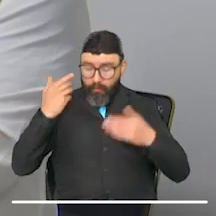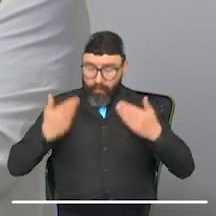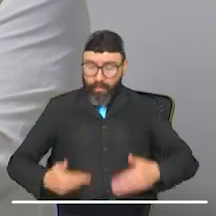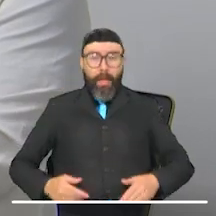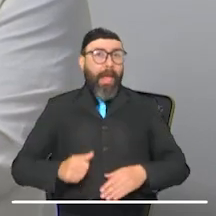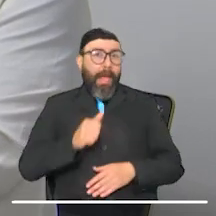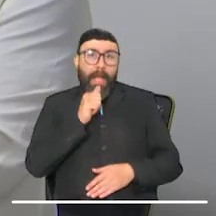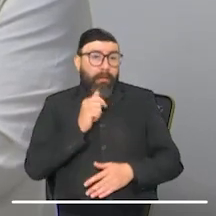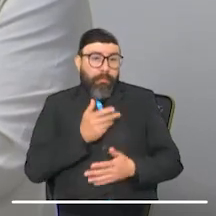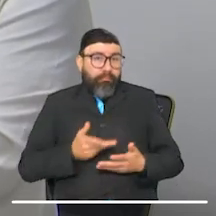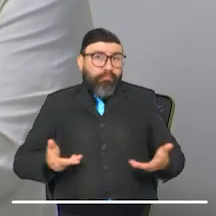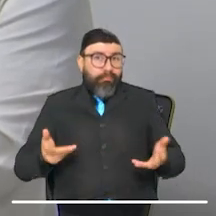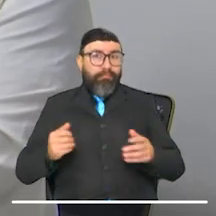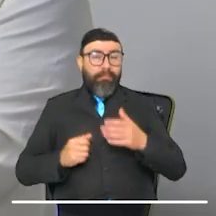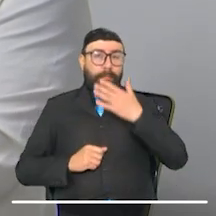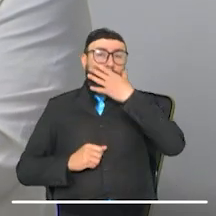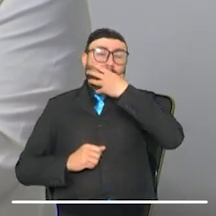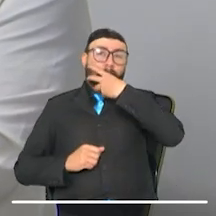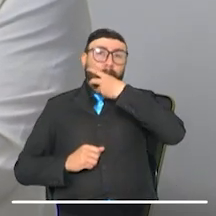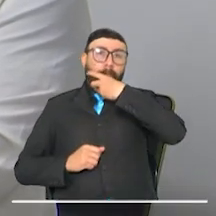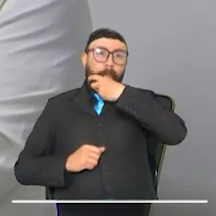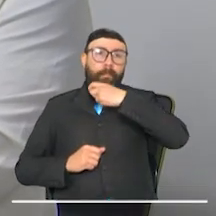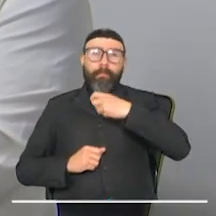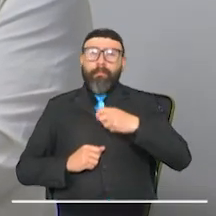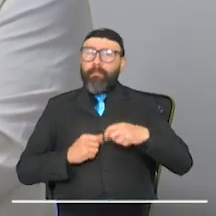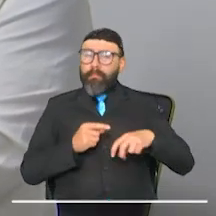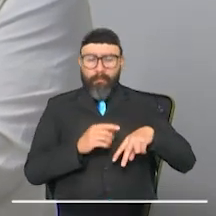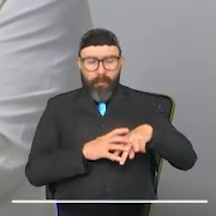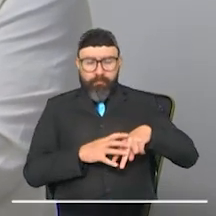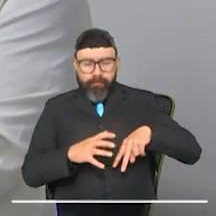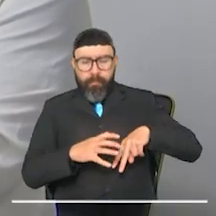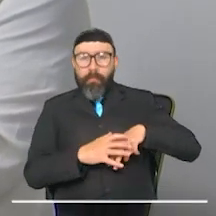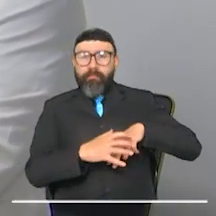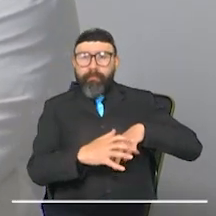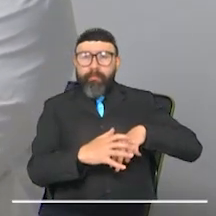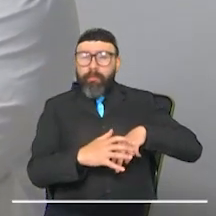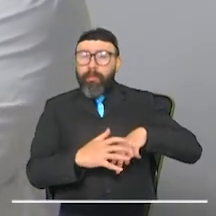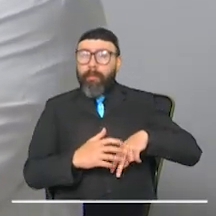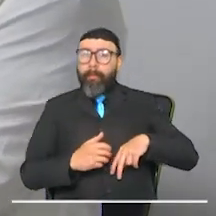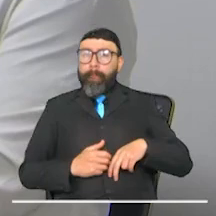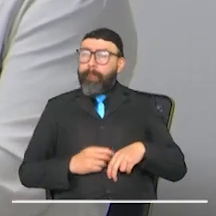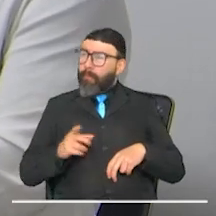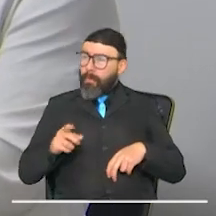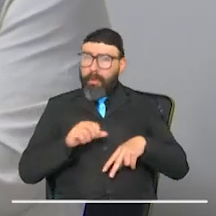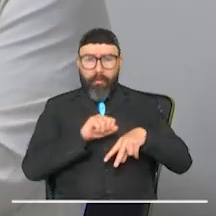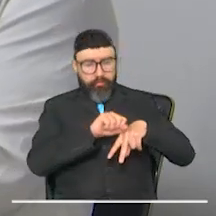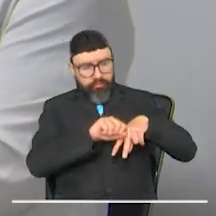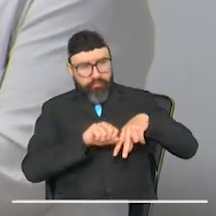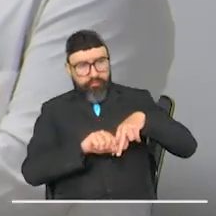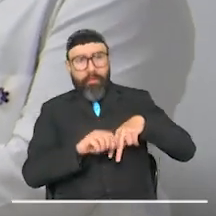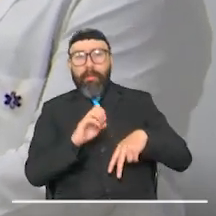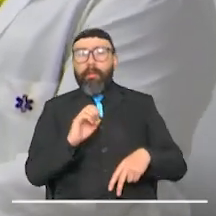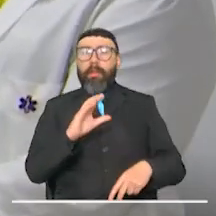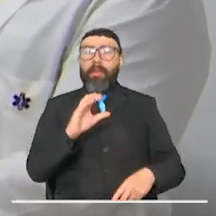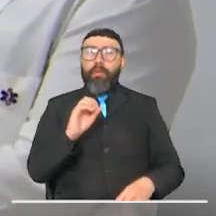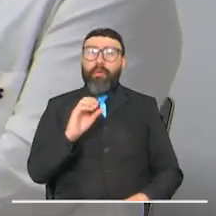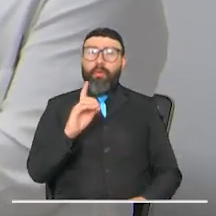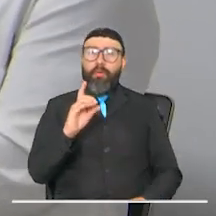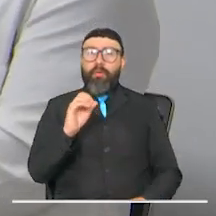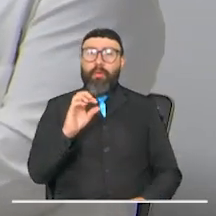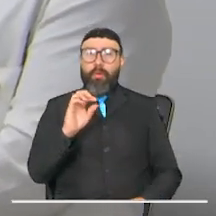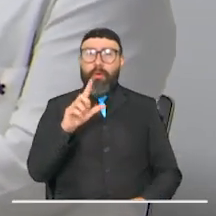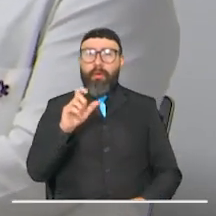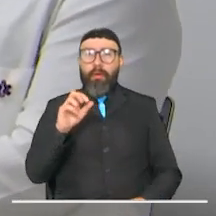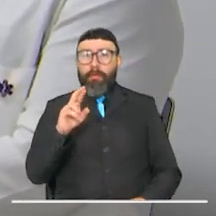Entonces se hincha cuando ustedes hacen el eco Doppler y todas estas imágenes diagnósticas